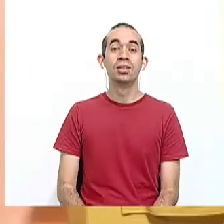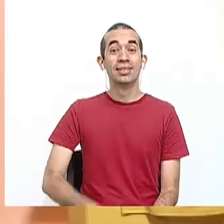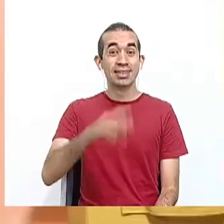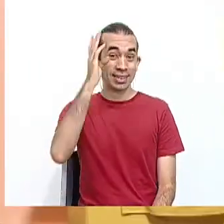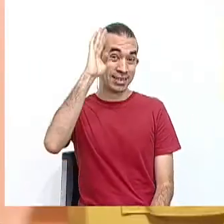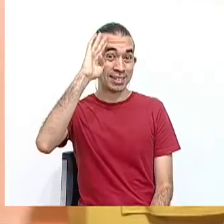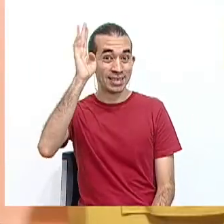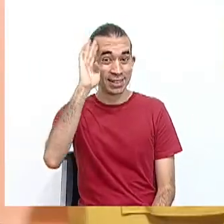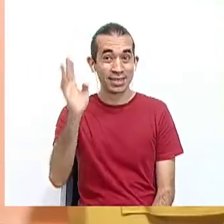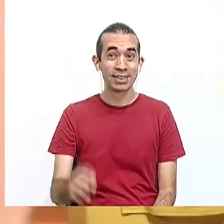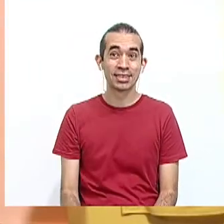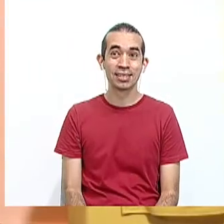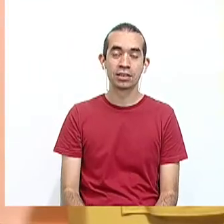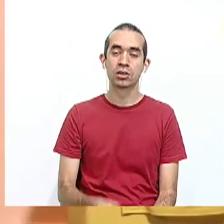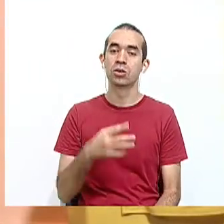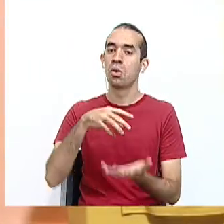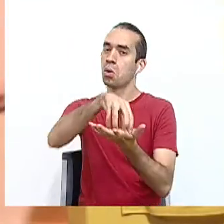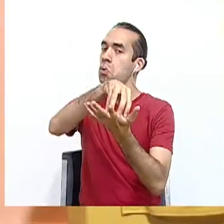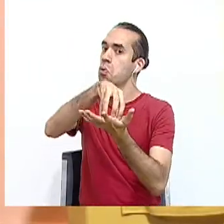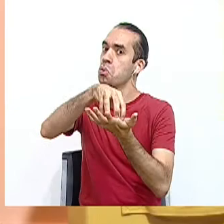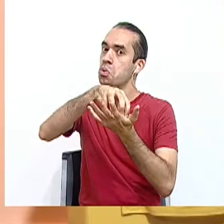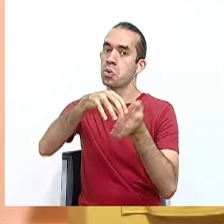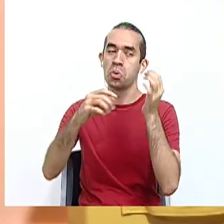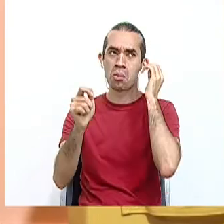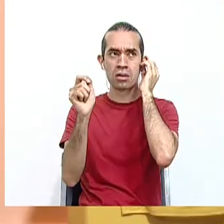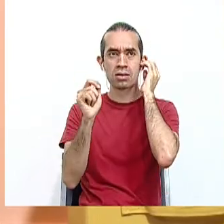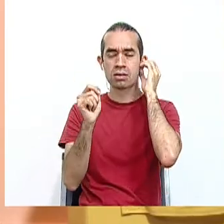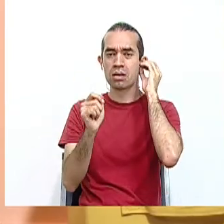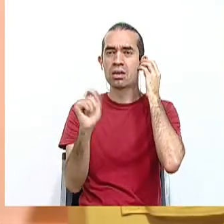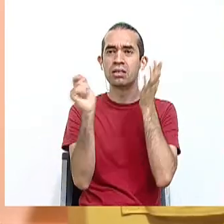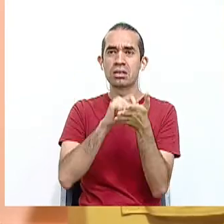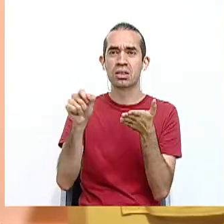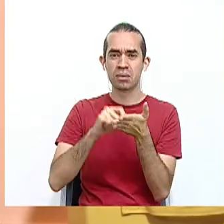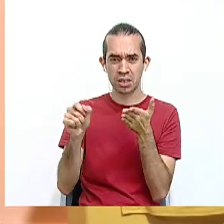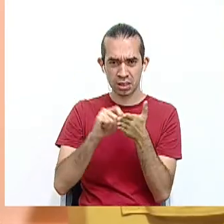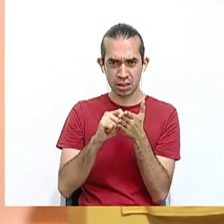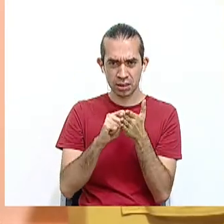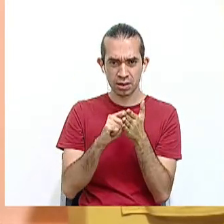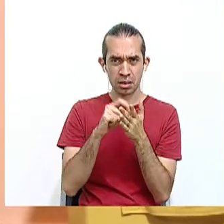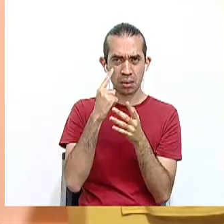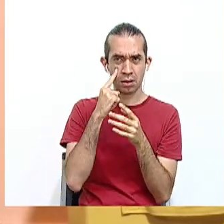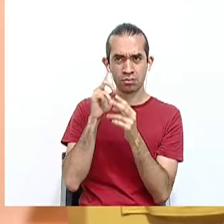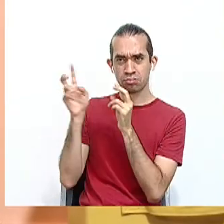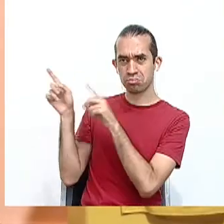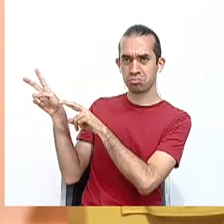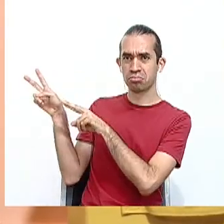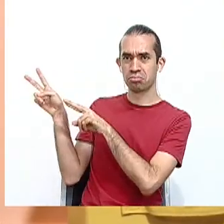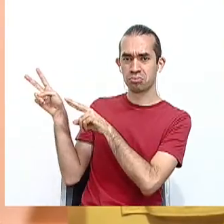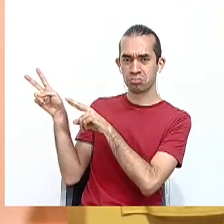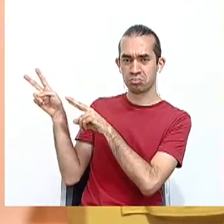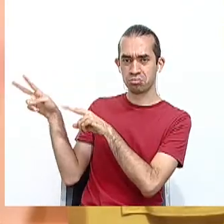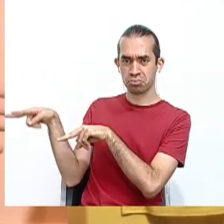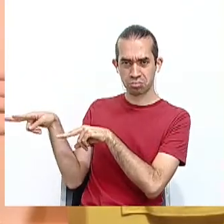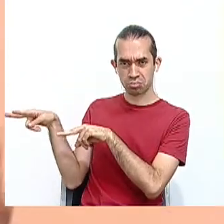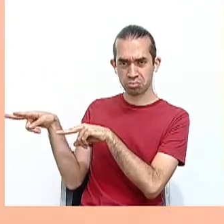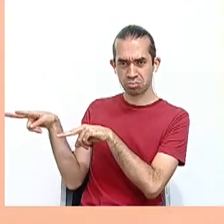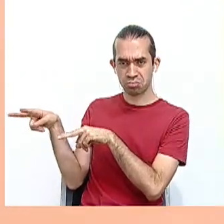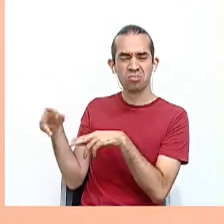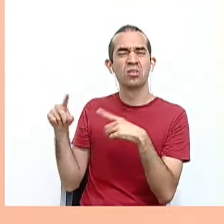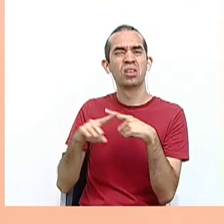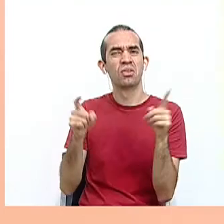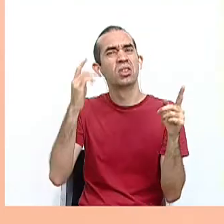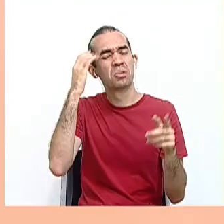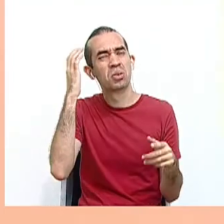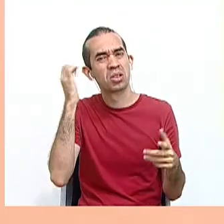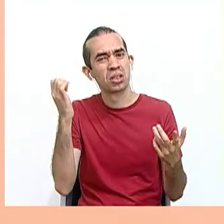Hola, una de las dudas que más se tiene a la hora de escribir es cuál es la diferencia entre de más y de más.